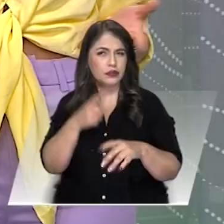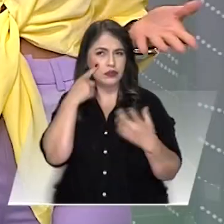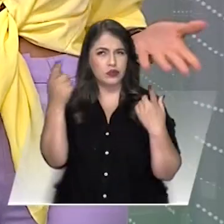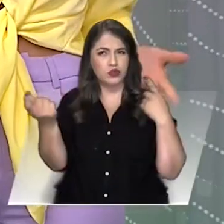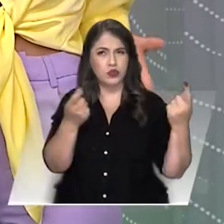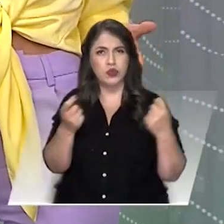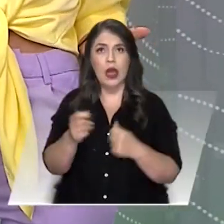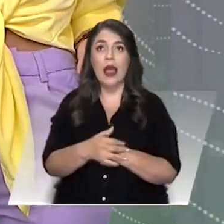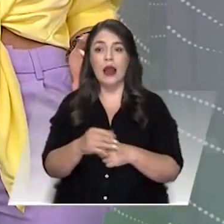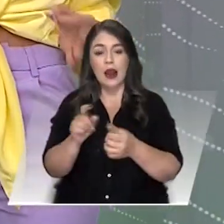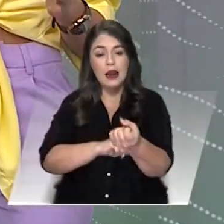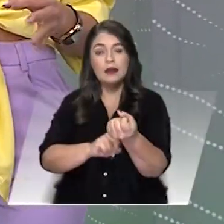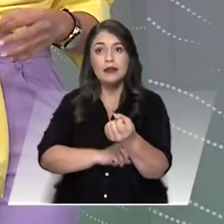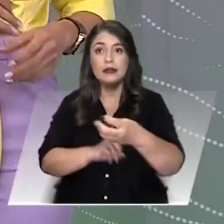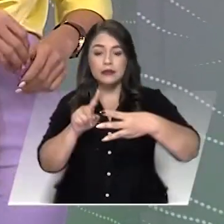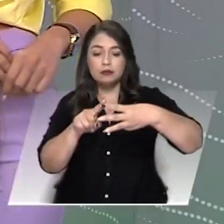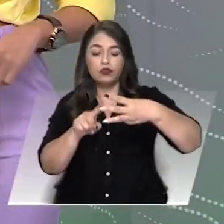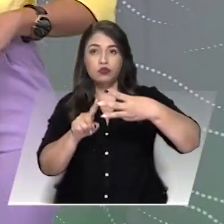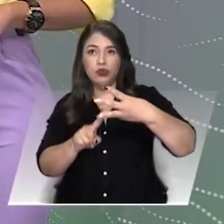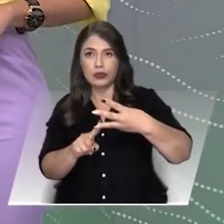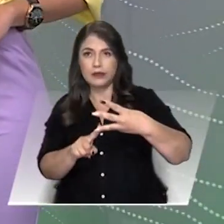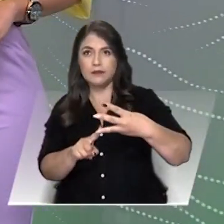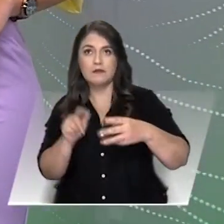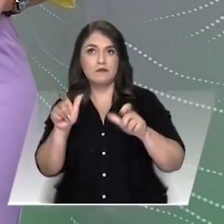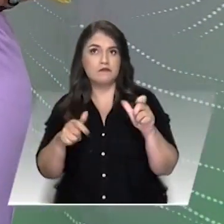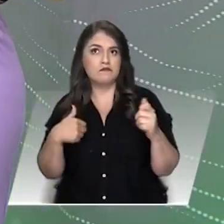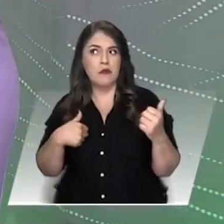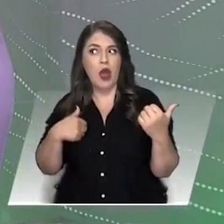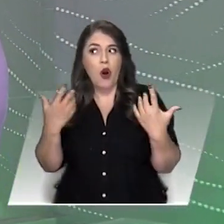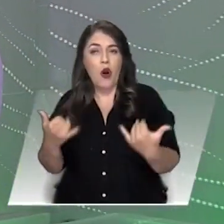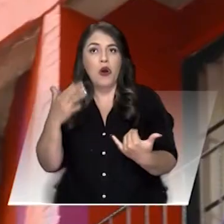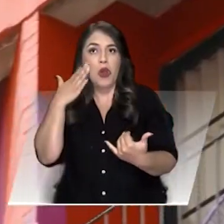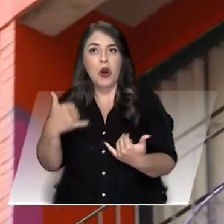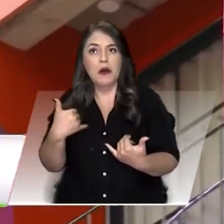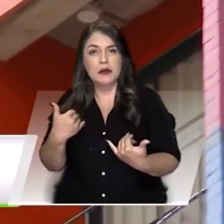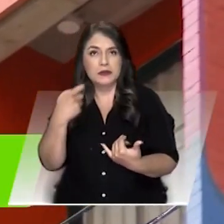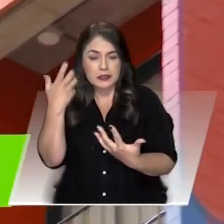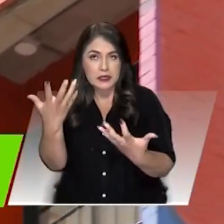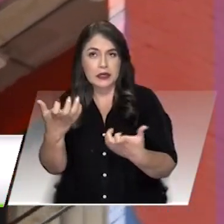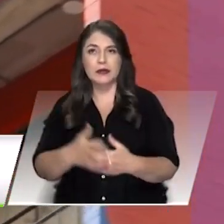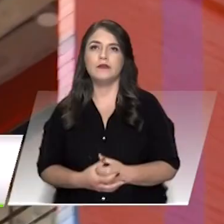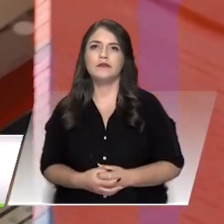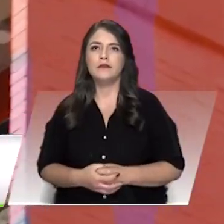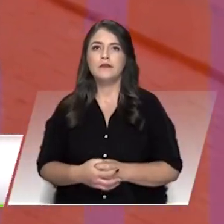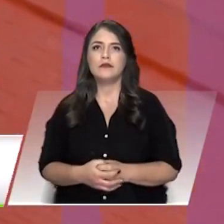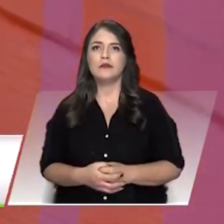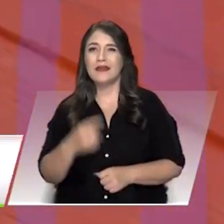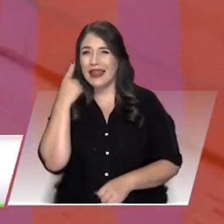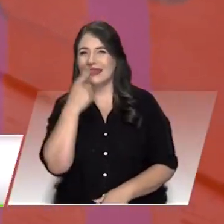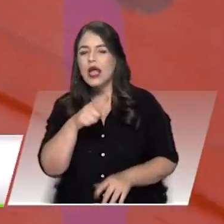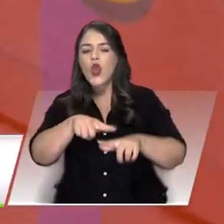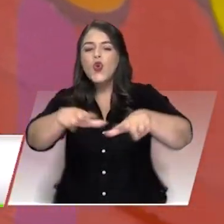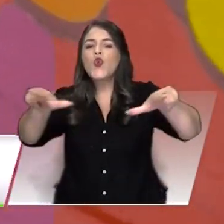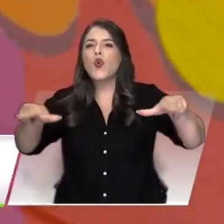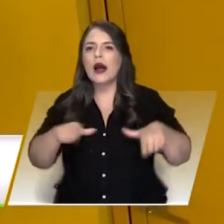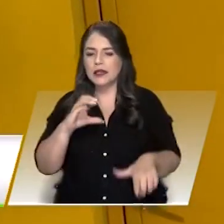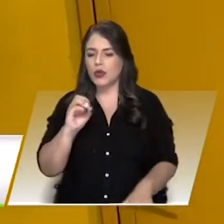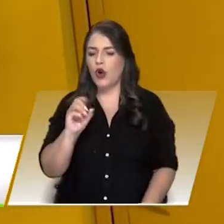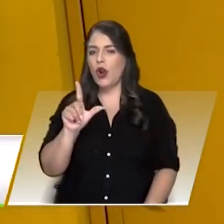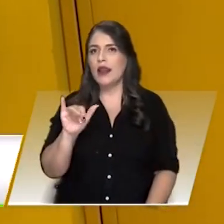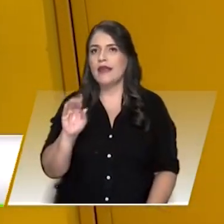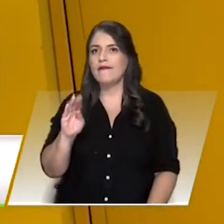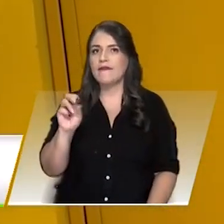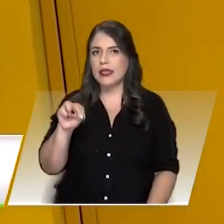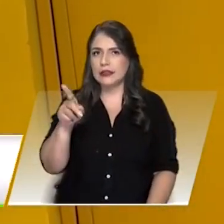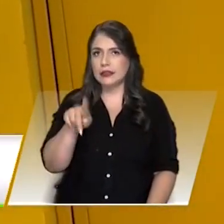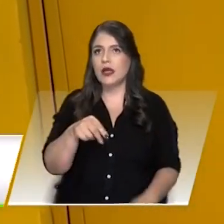características fundamentales que hoy busca la generación millennial. Los co-living son lugares donde no solo se comparte un espacio